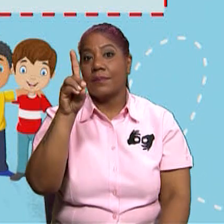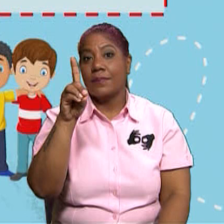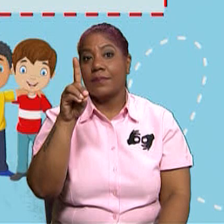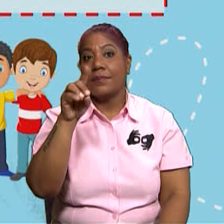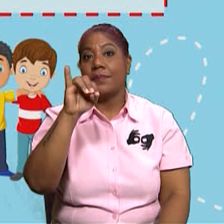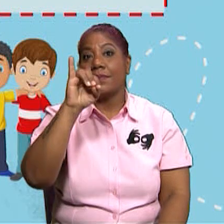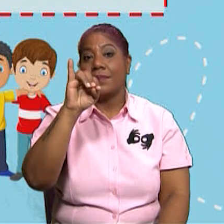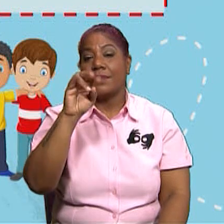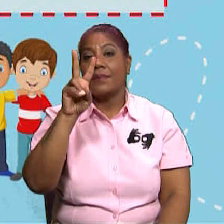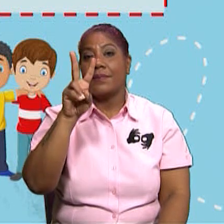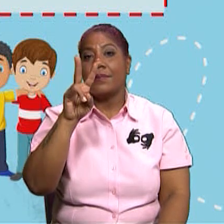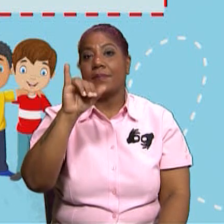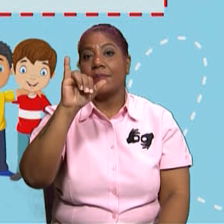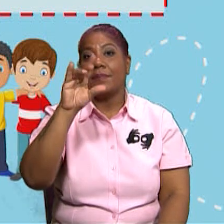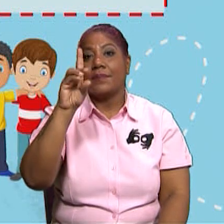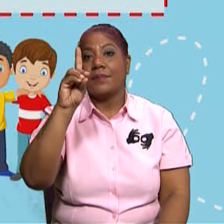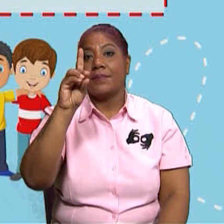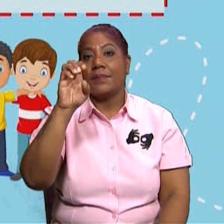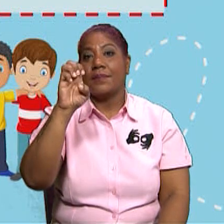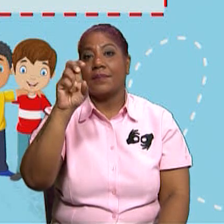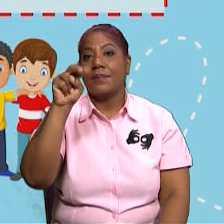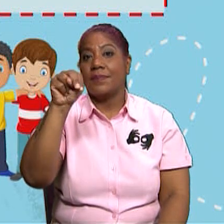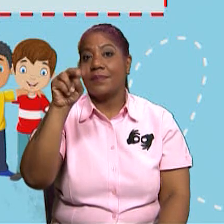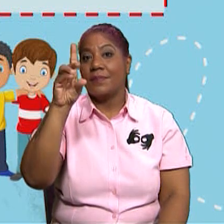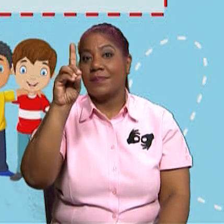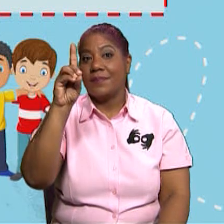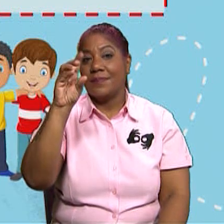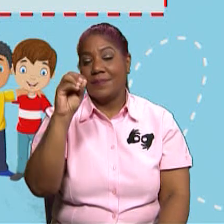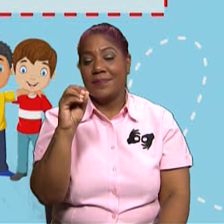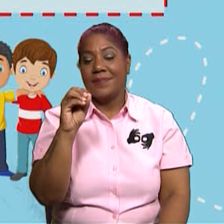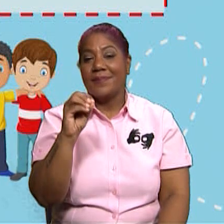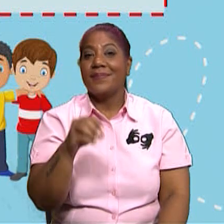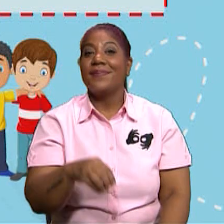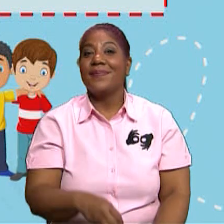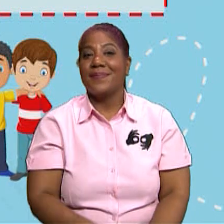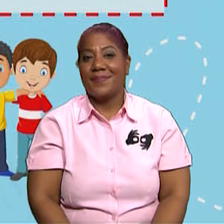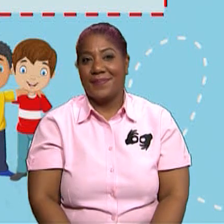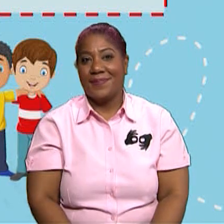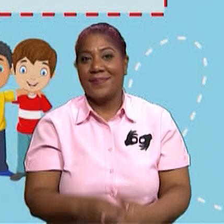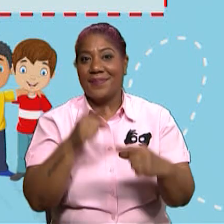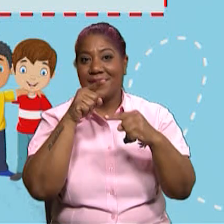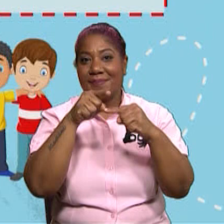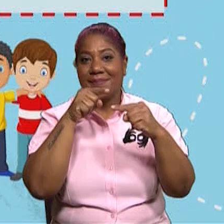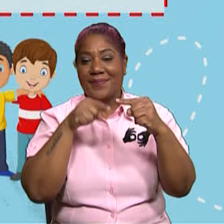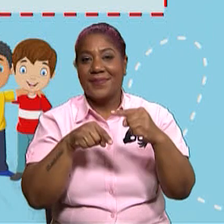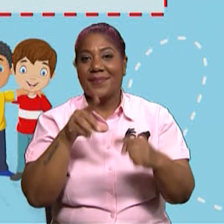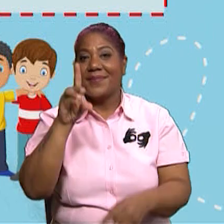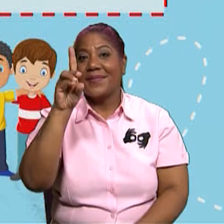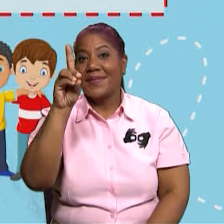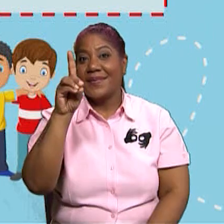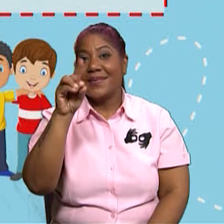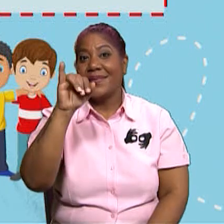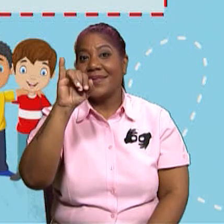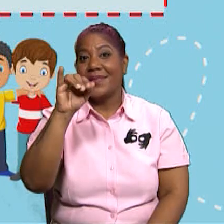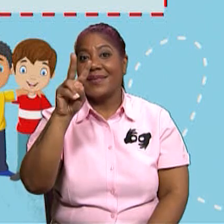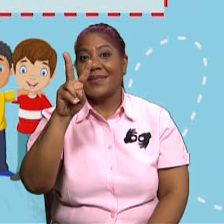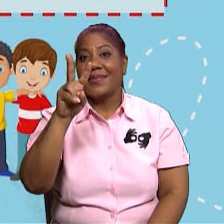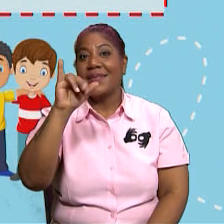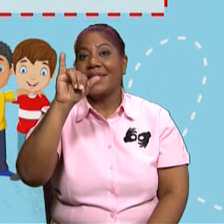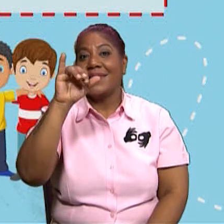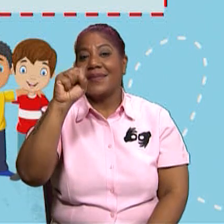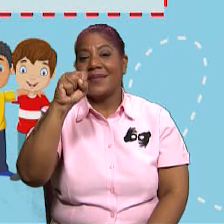al primero que está representado con un cuadro naranja, entre el divisor que está representado